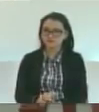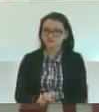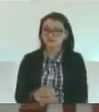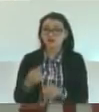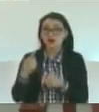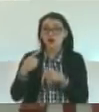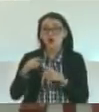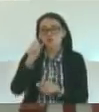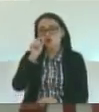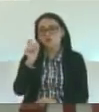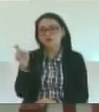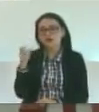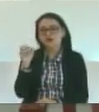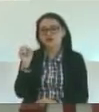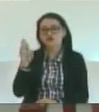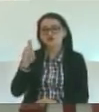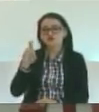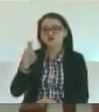W. Bush.